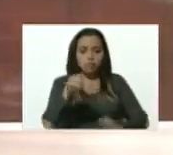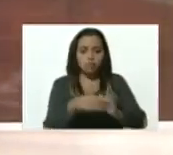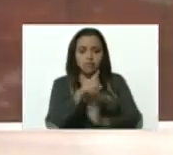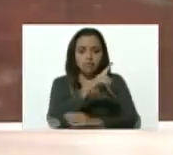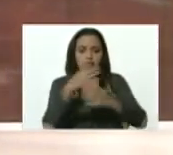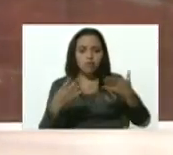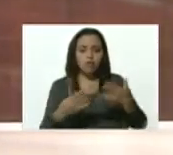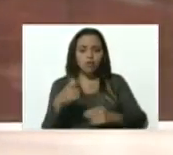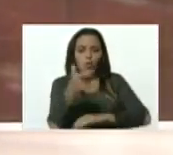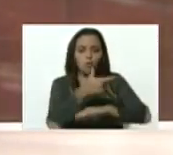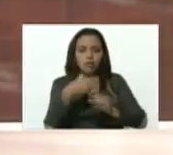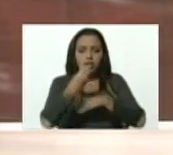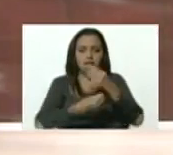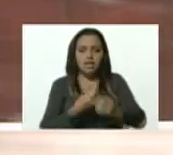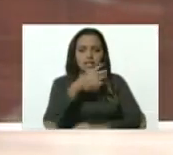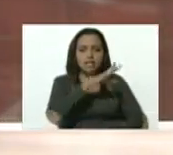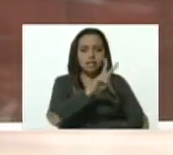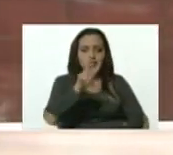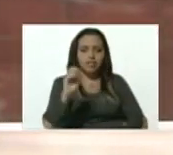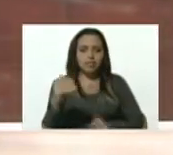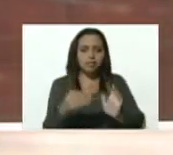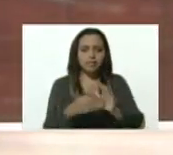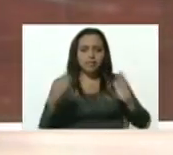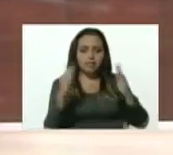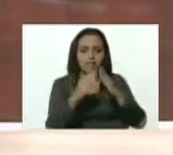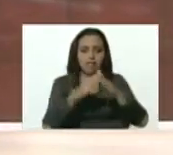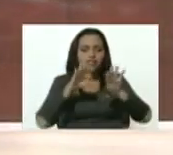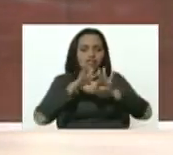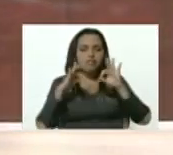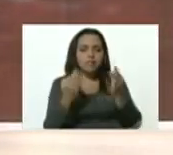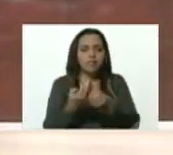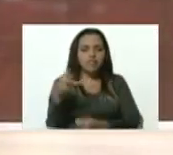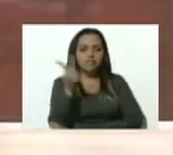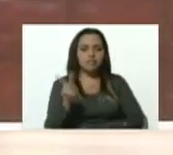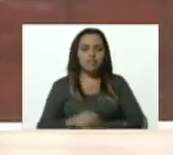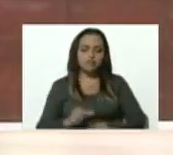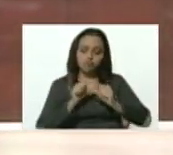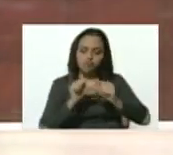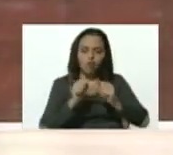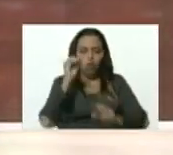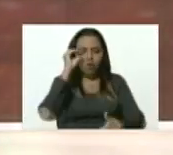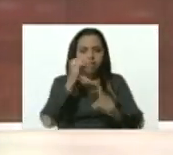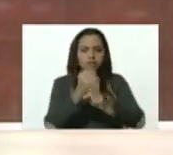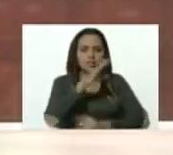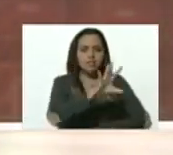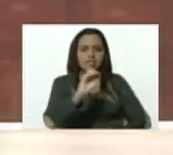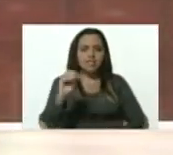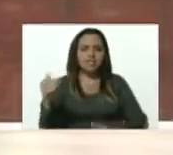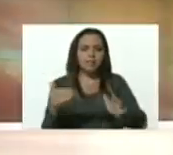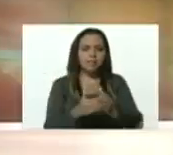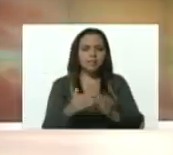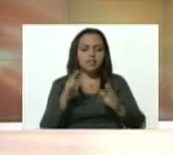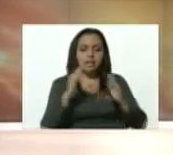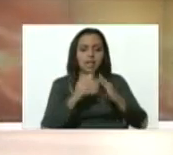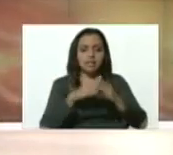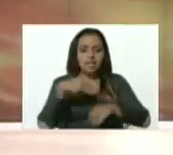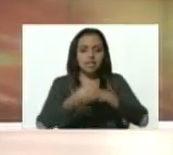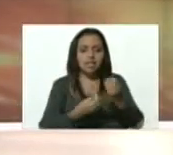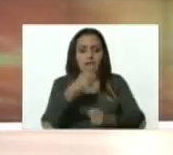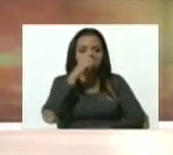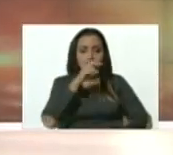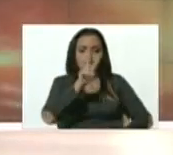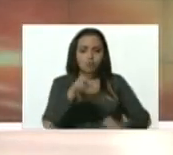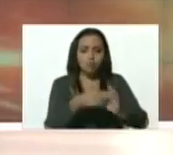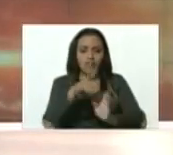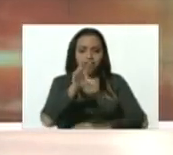nacional construirá 520.000 viviendas para las familias venezolanas. Se mantiene la meta de 500.000 viviendas construidas para el año 2020